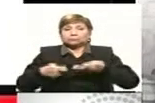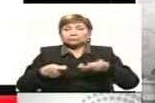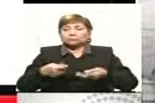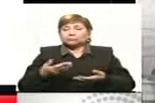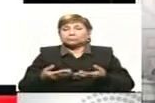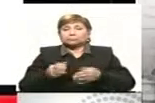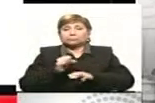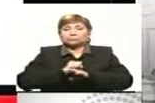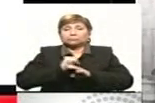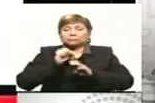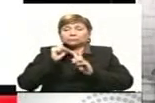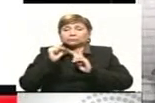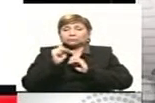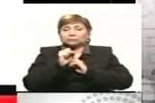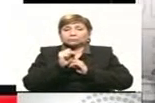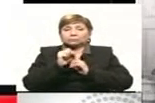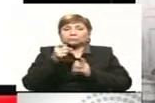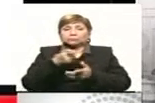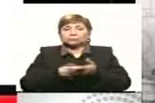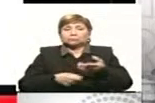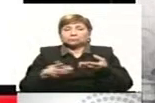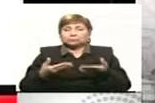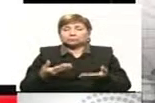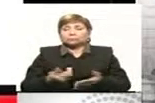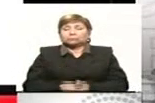fondos sociales porque son fondos que vienen de